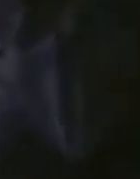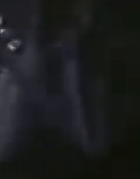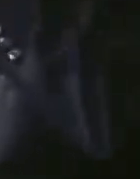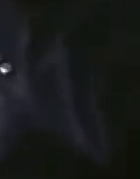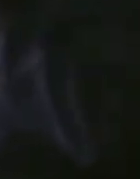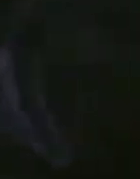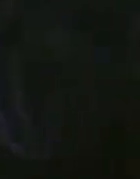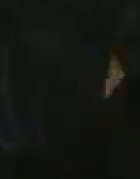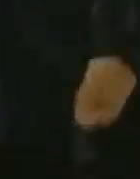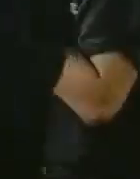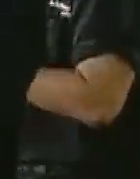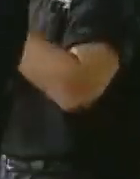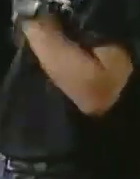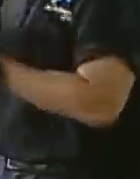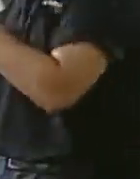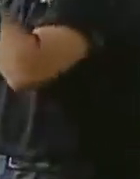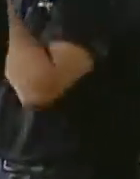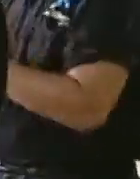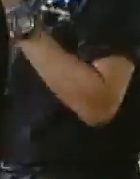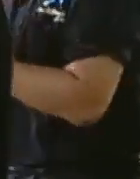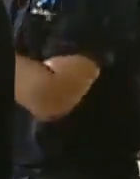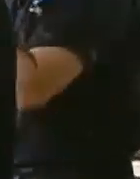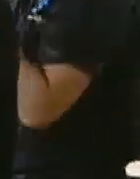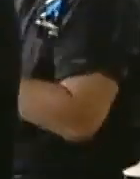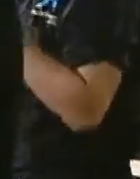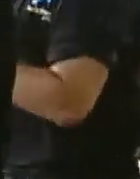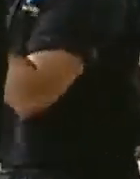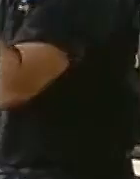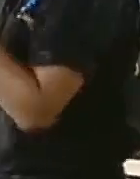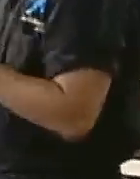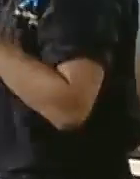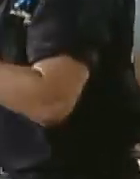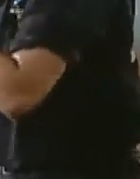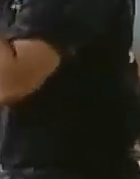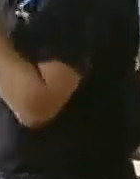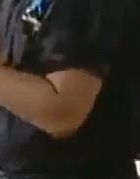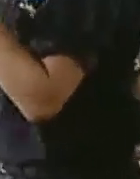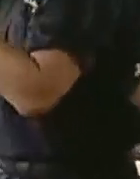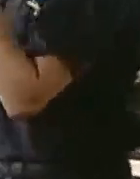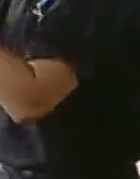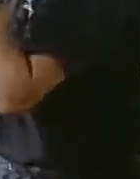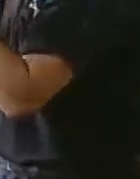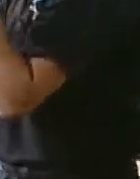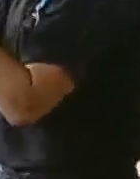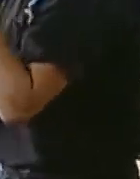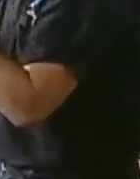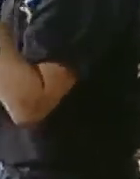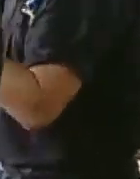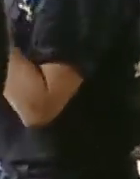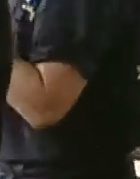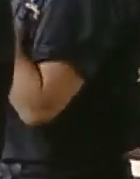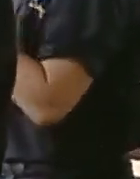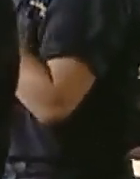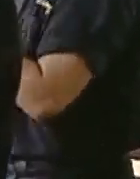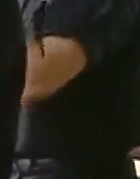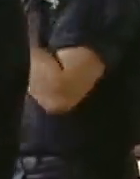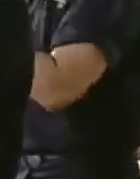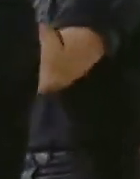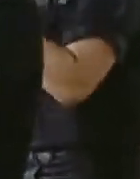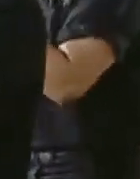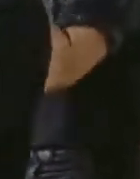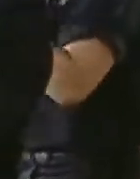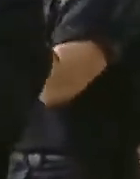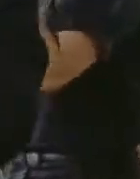los militares, el esfuerzo que están dando. Y también la juventud, ahorita voy saludando por esa tremenda batalla que día a día